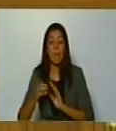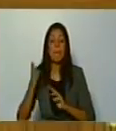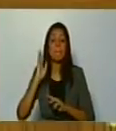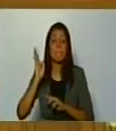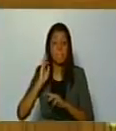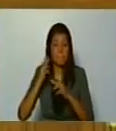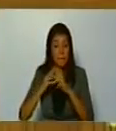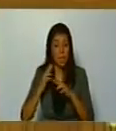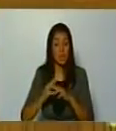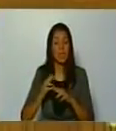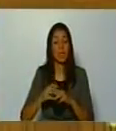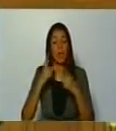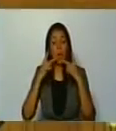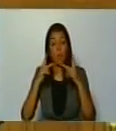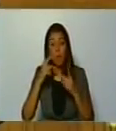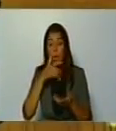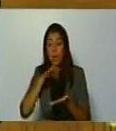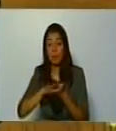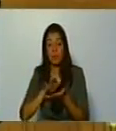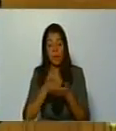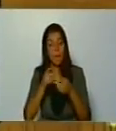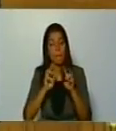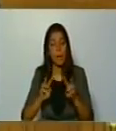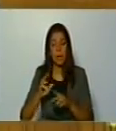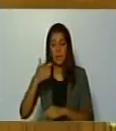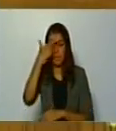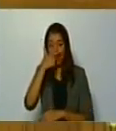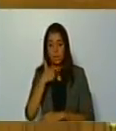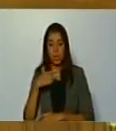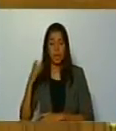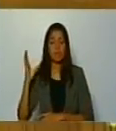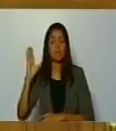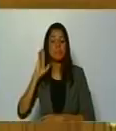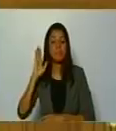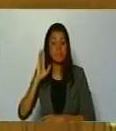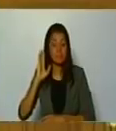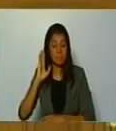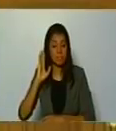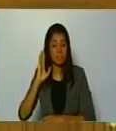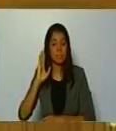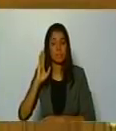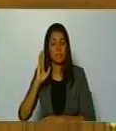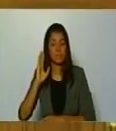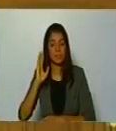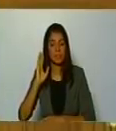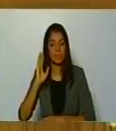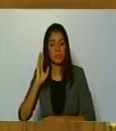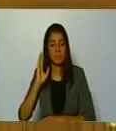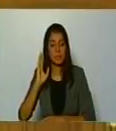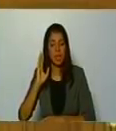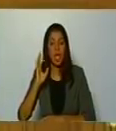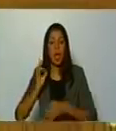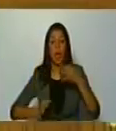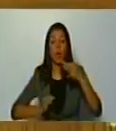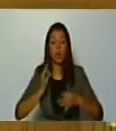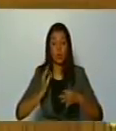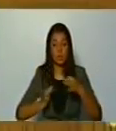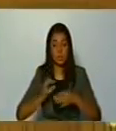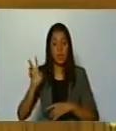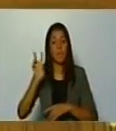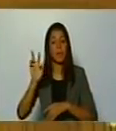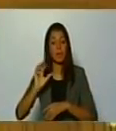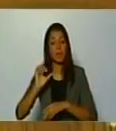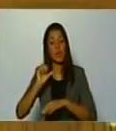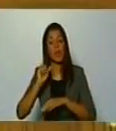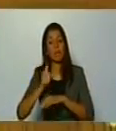tranquilidad pública, será sancionado y será penado por los tribunales de la República, por